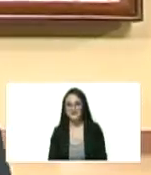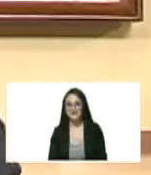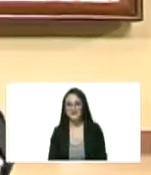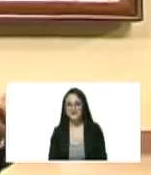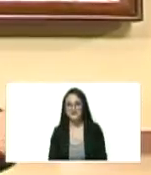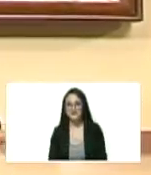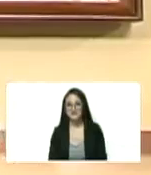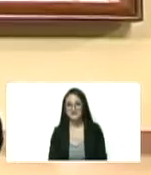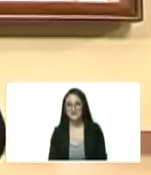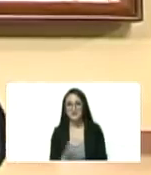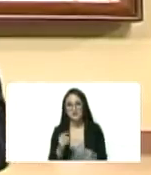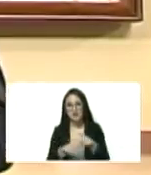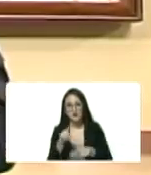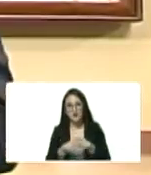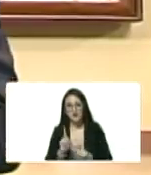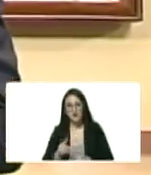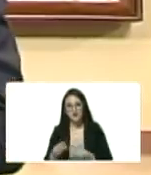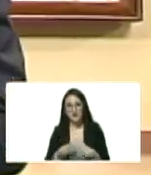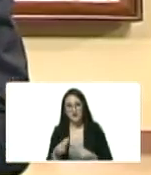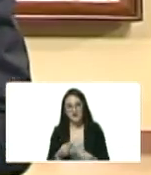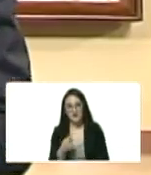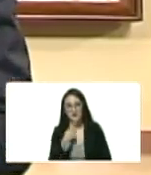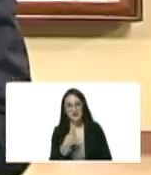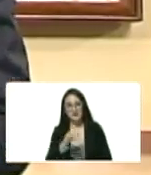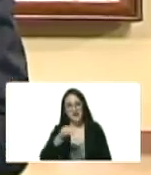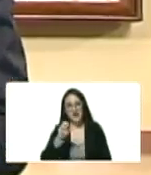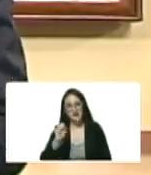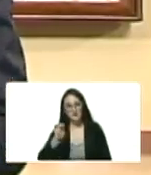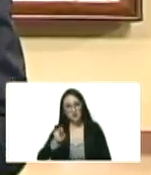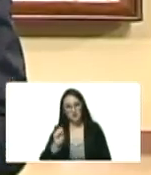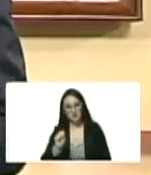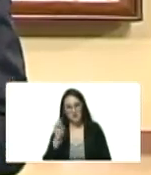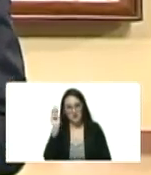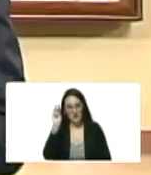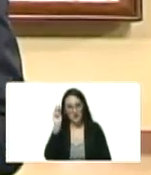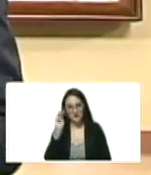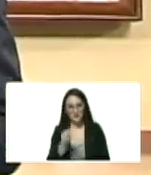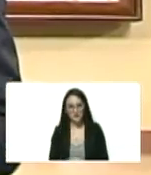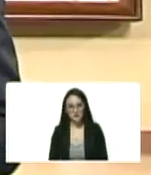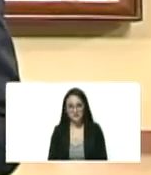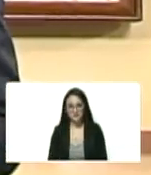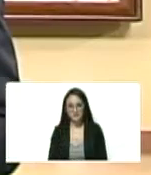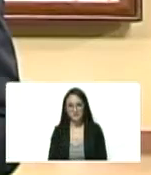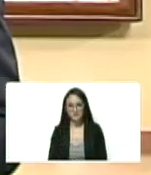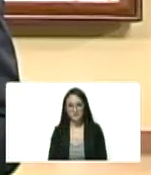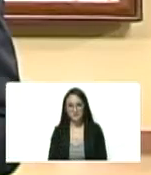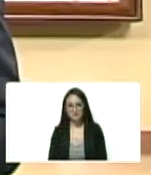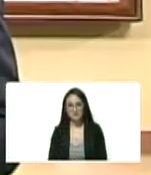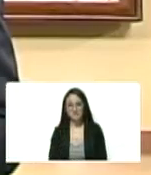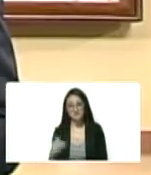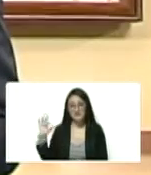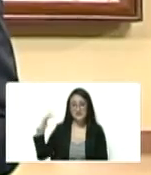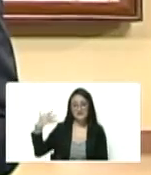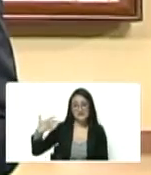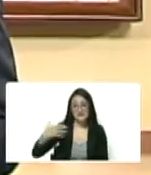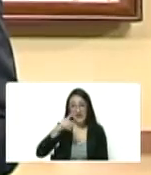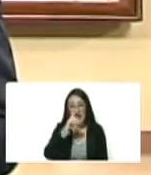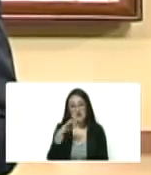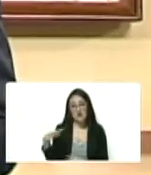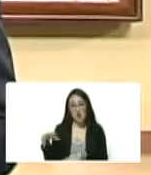Es mucho lo que hay que hacer, como decía el maestro Jesús Sevillano. Por largos años fuimos